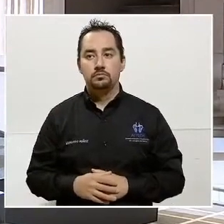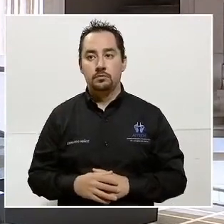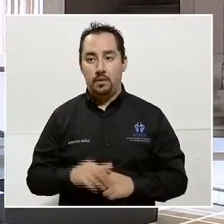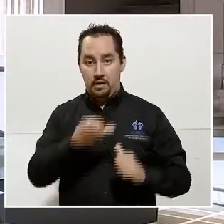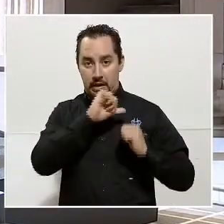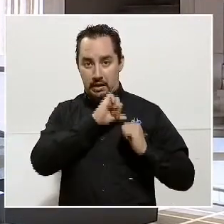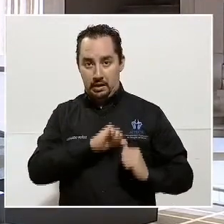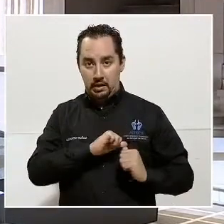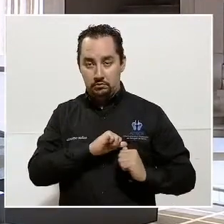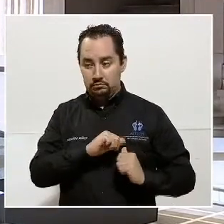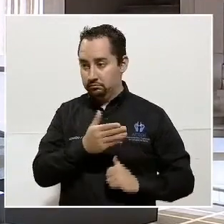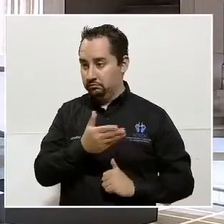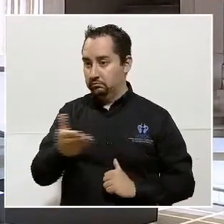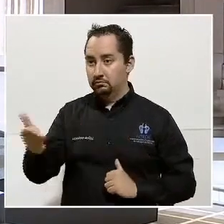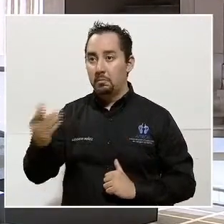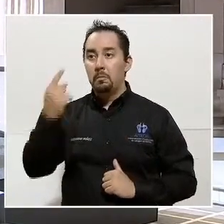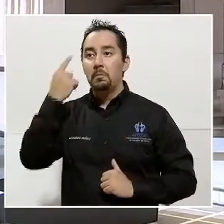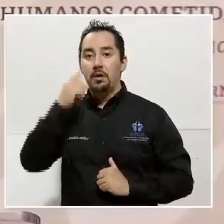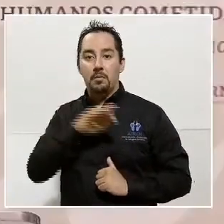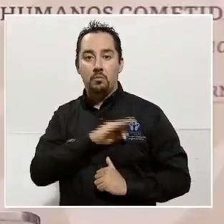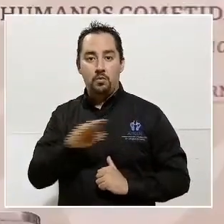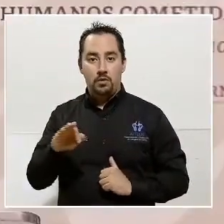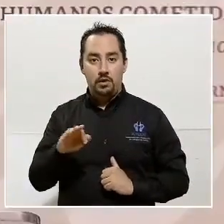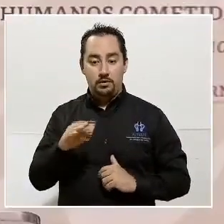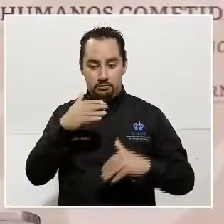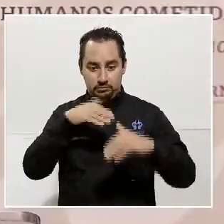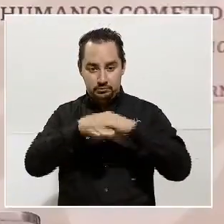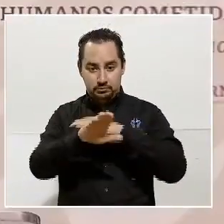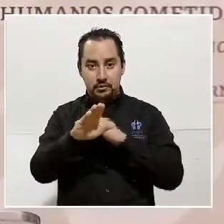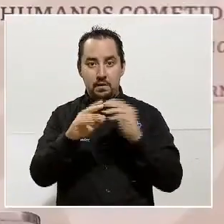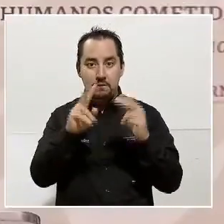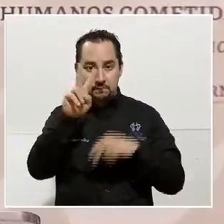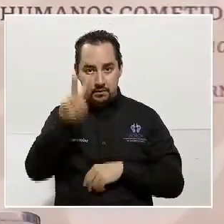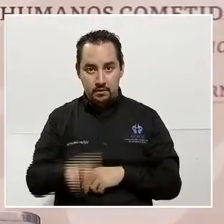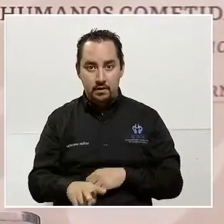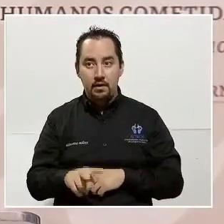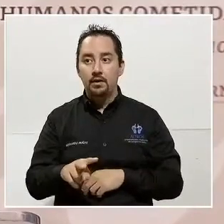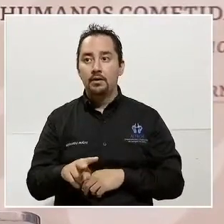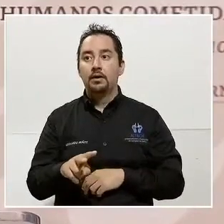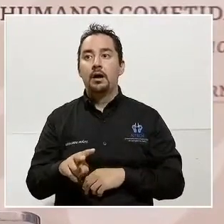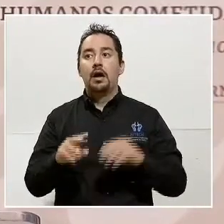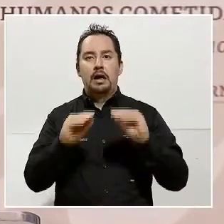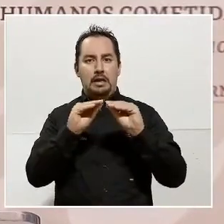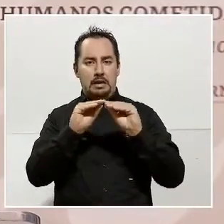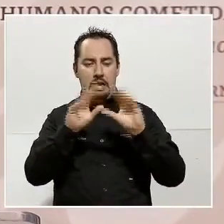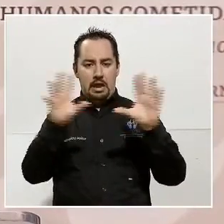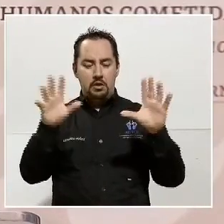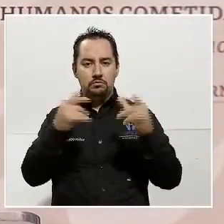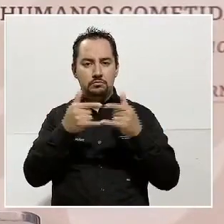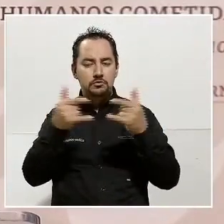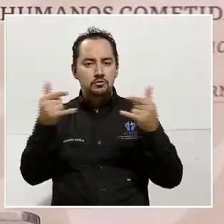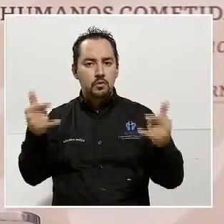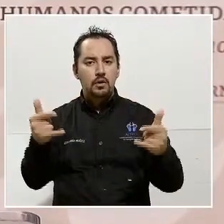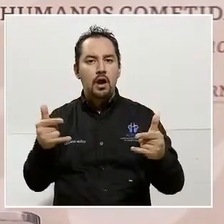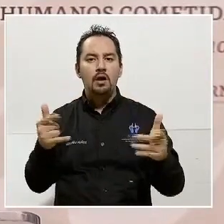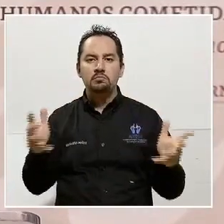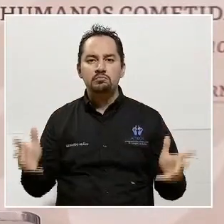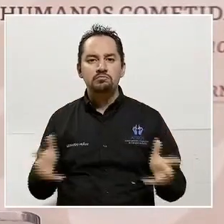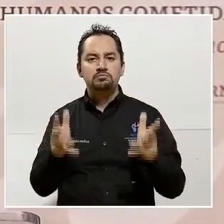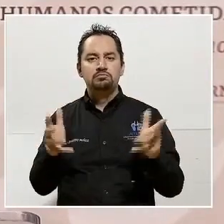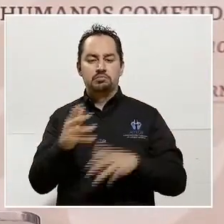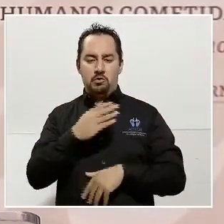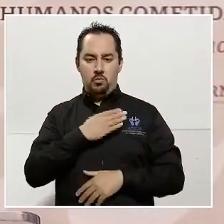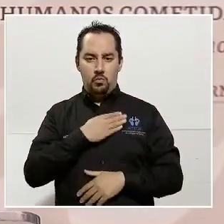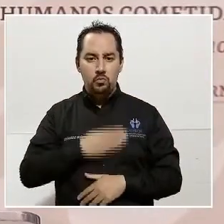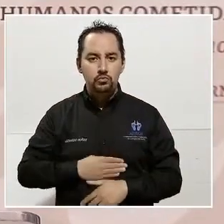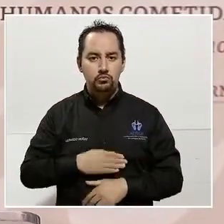comisionados y comisionadas para el acceso a la verdad, el esclarecimiento histórico y el impulso a la justicia